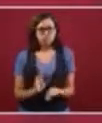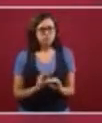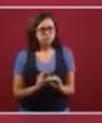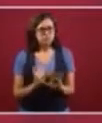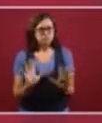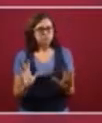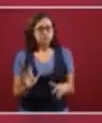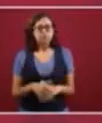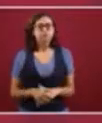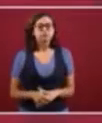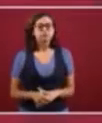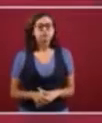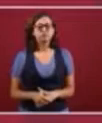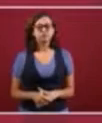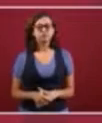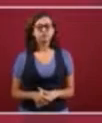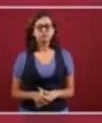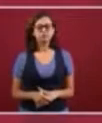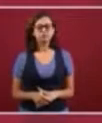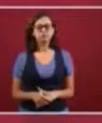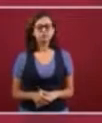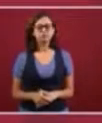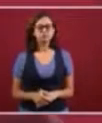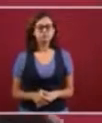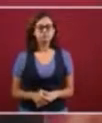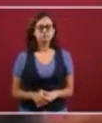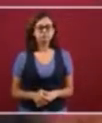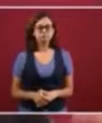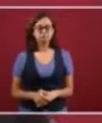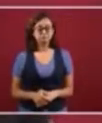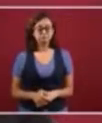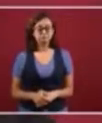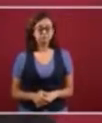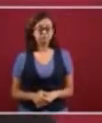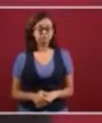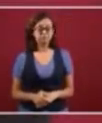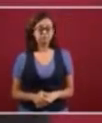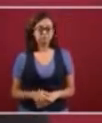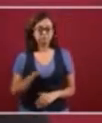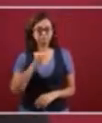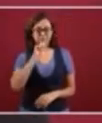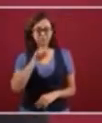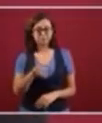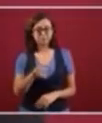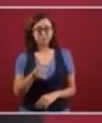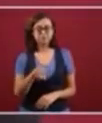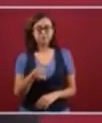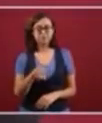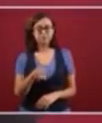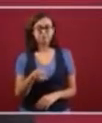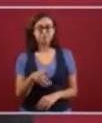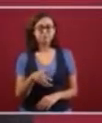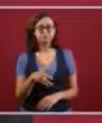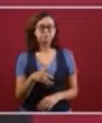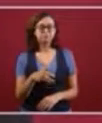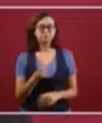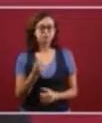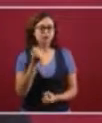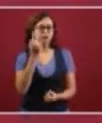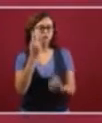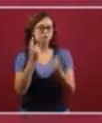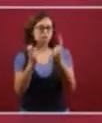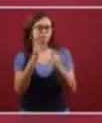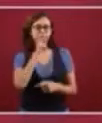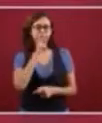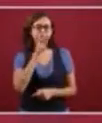y que además utilizando parte d me habla de